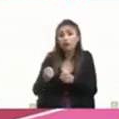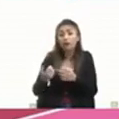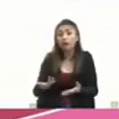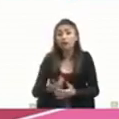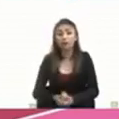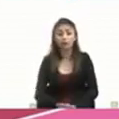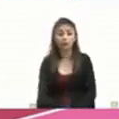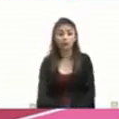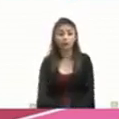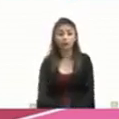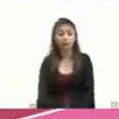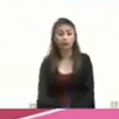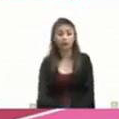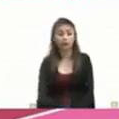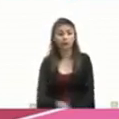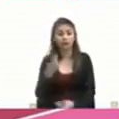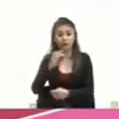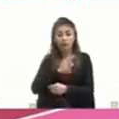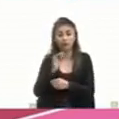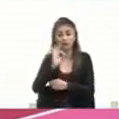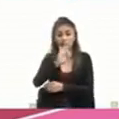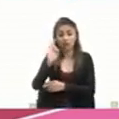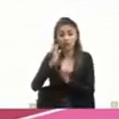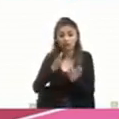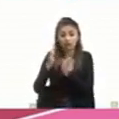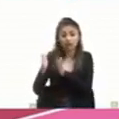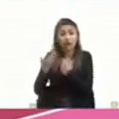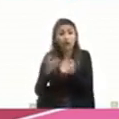conveniente recorrer fechas del proceso, ¿eh?